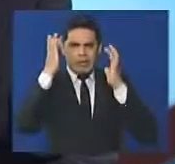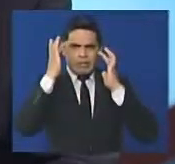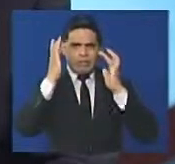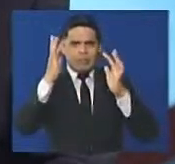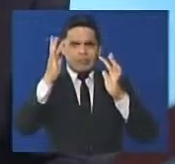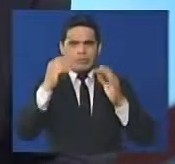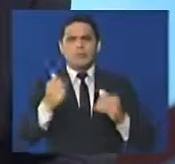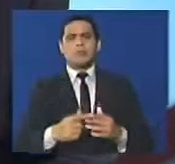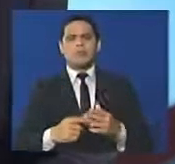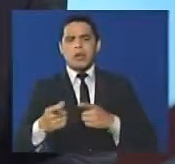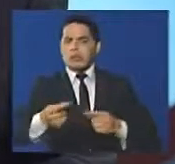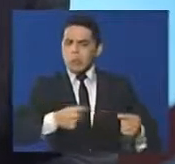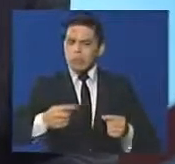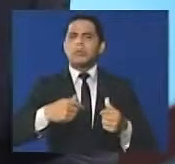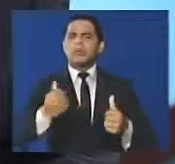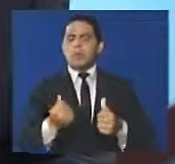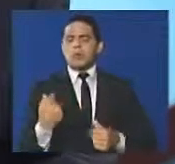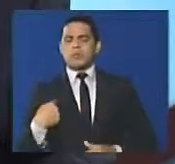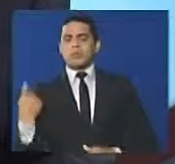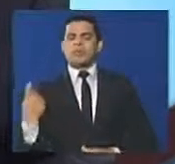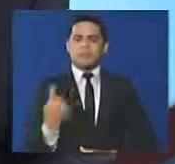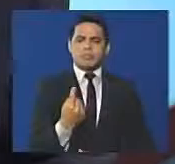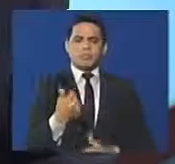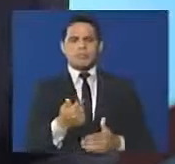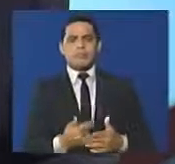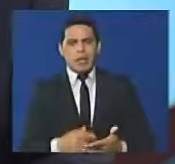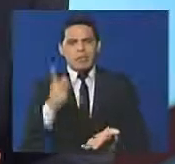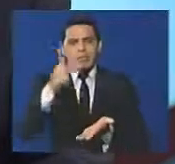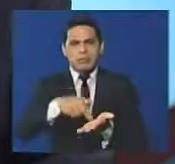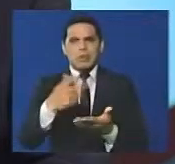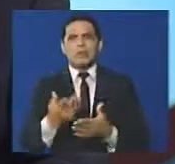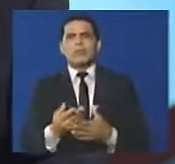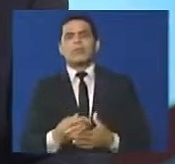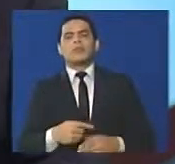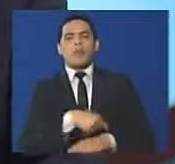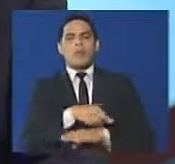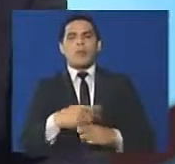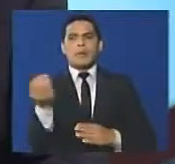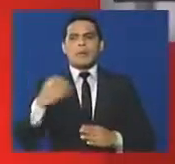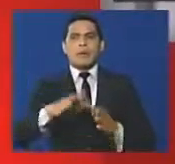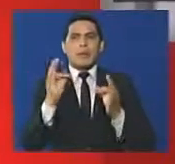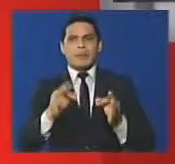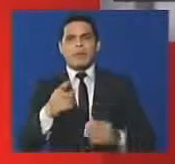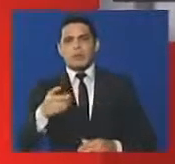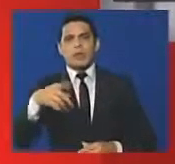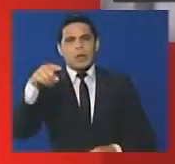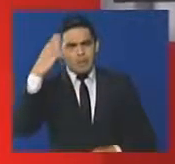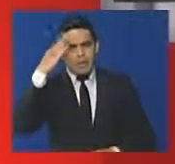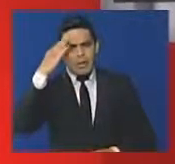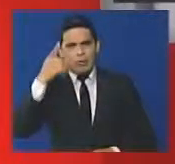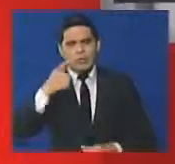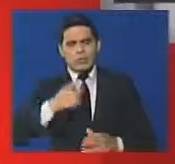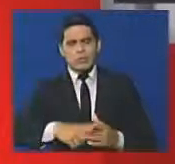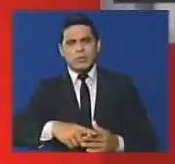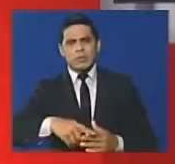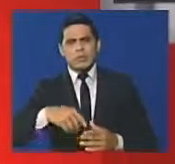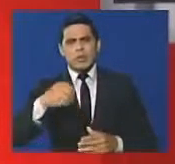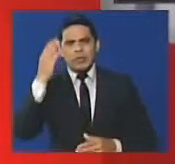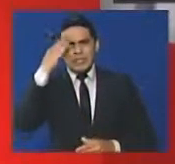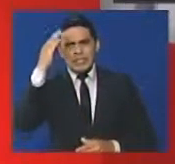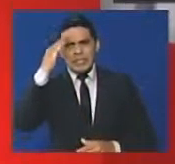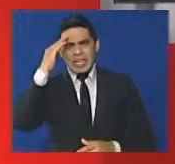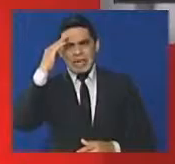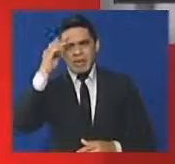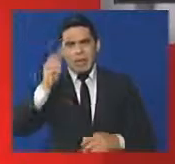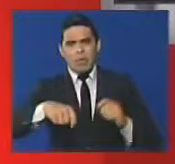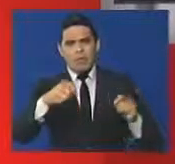sabiduría. Y esas son las, digamos, los momentos más especiales de la vida. Maestro, pero usted es trombonista, usted se graduó en trombón también. Sí, y